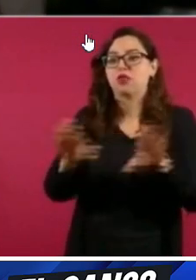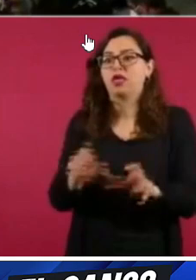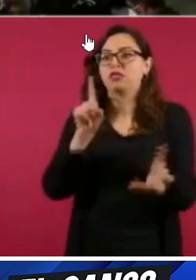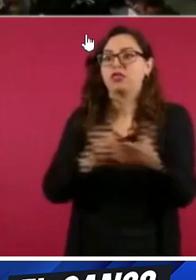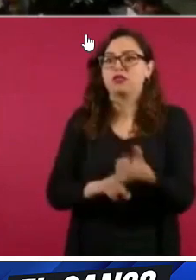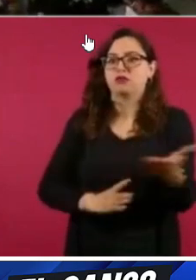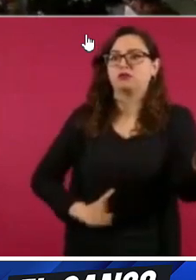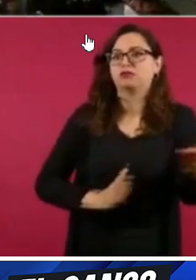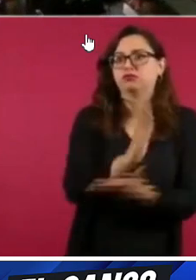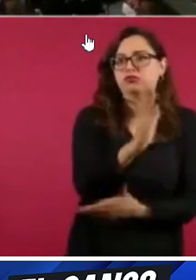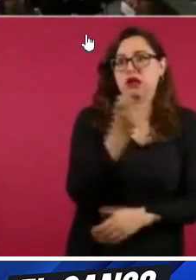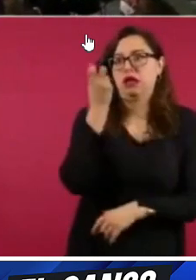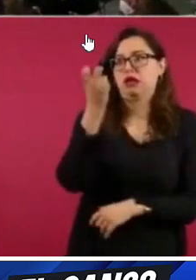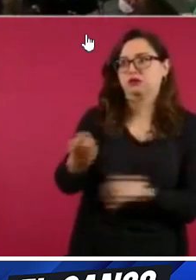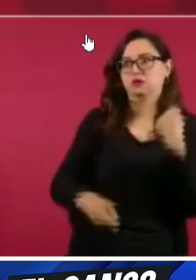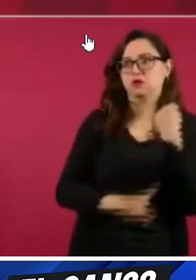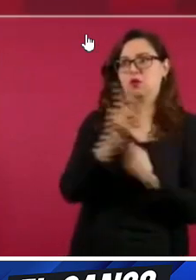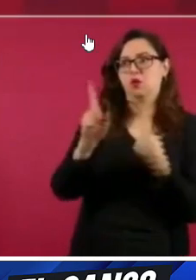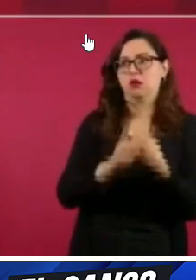de que están